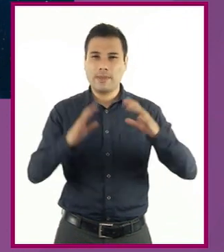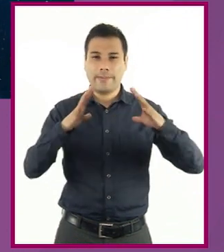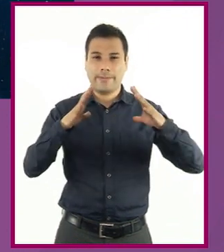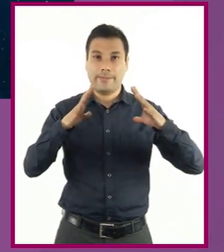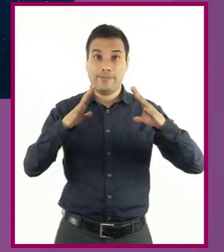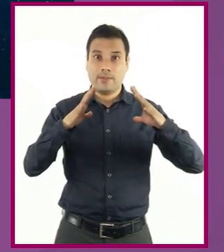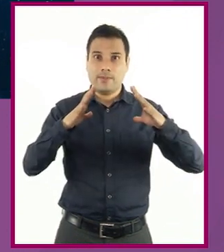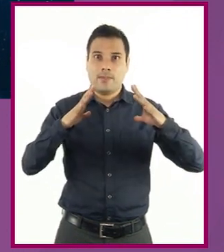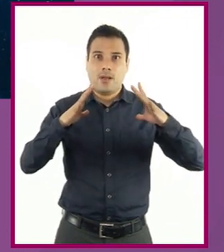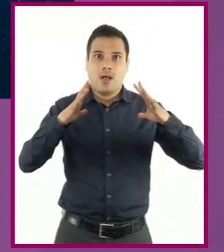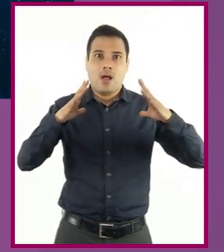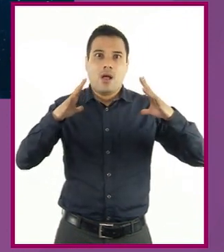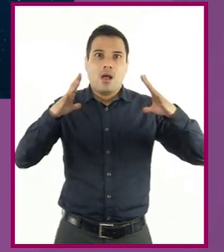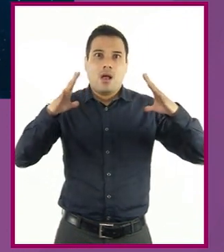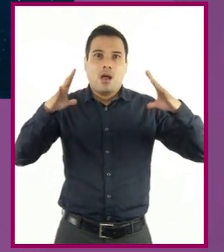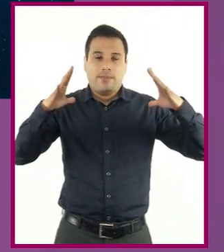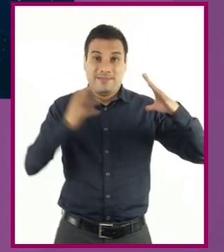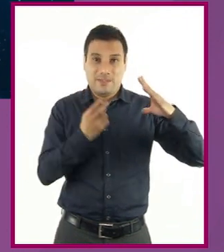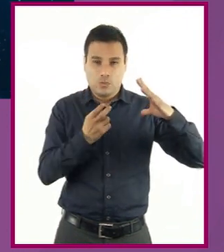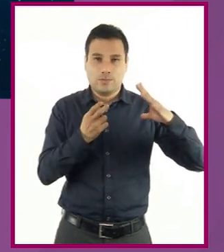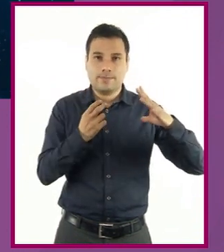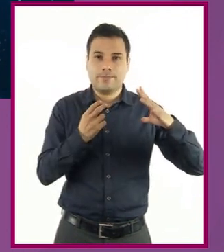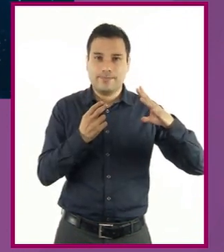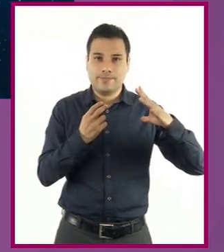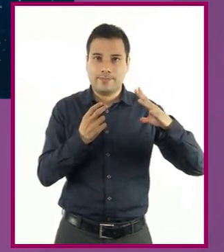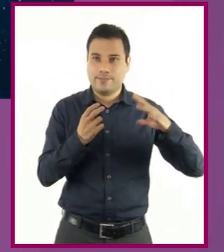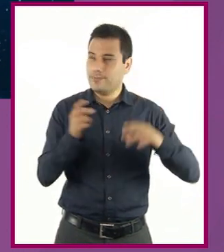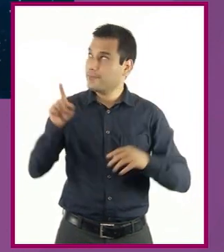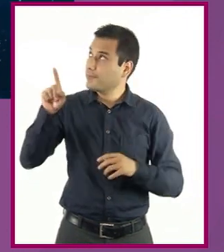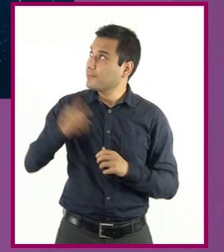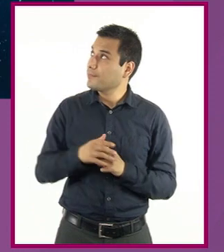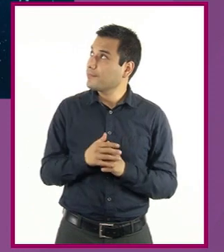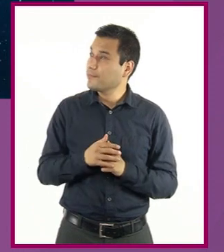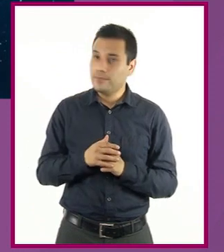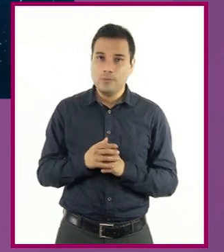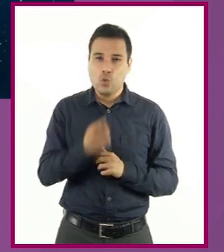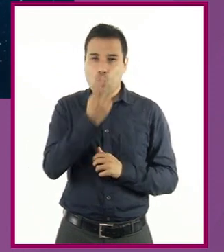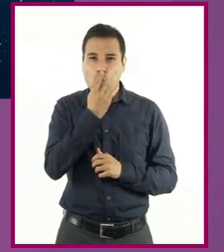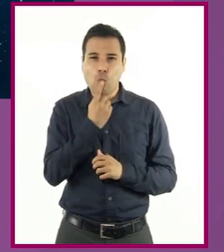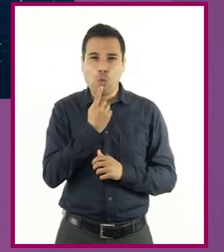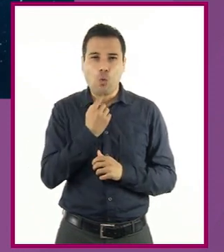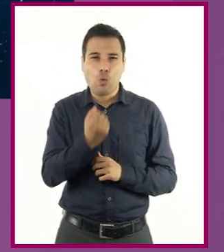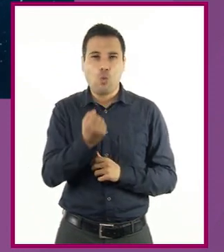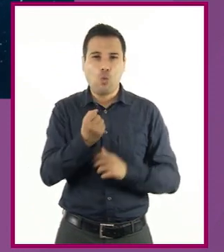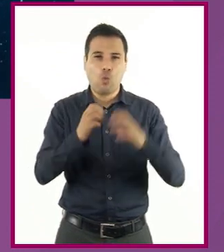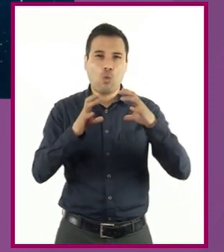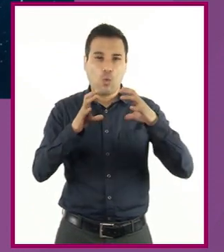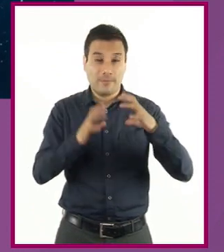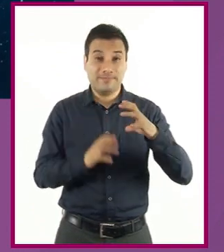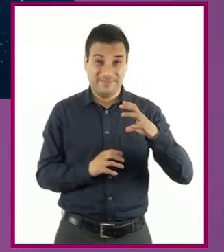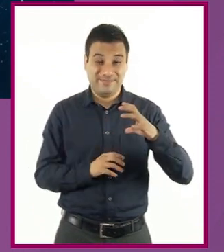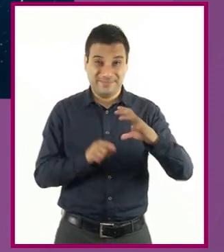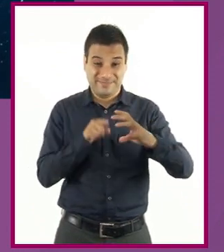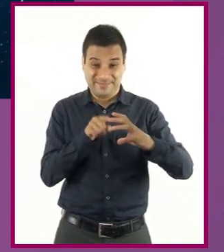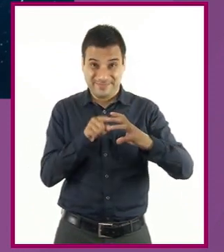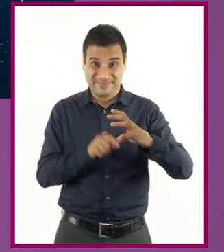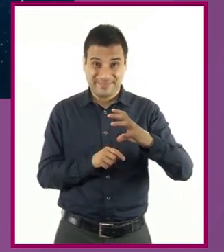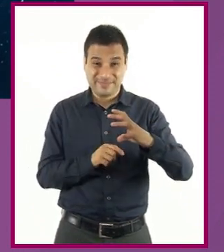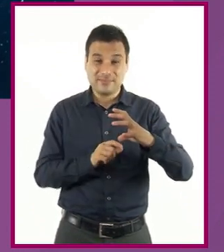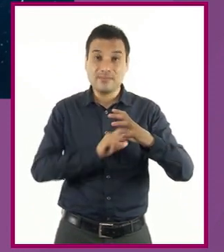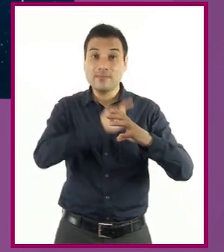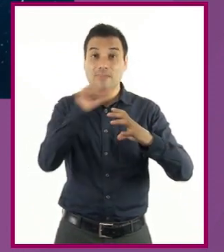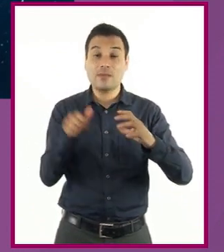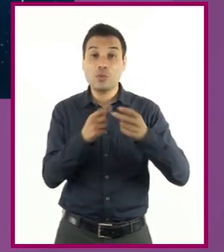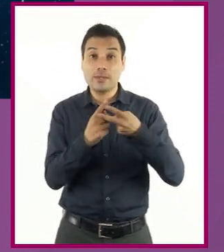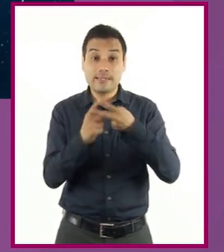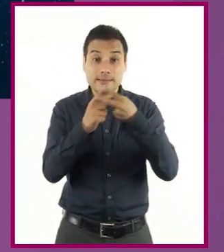se expanda. En este momento se convierte en una gigante roja. En la fase de gigante roja, la estrella